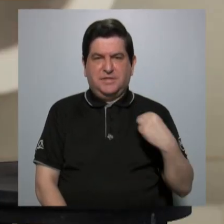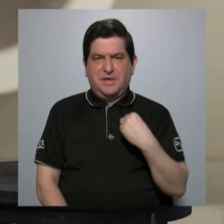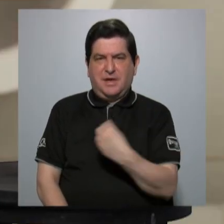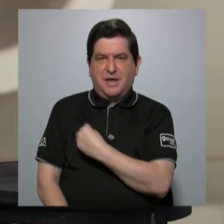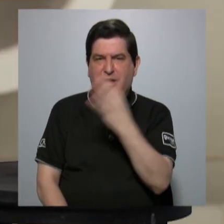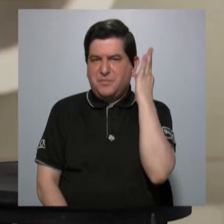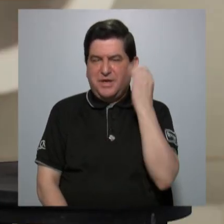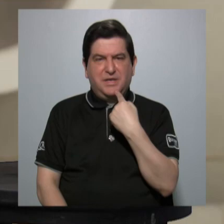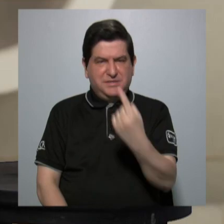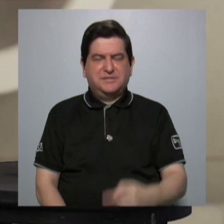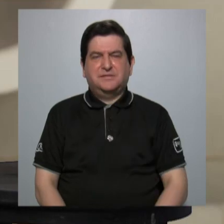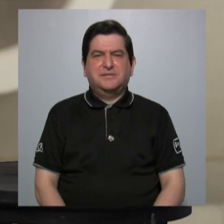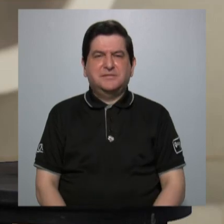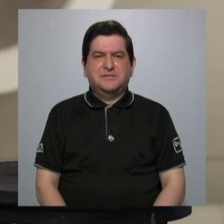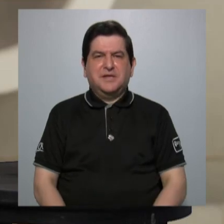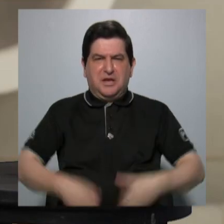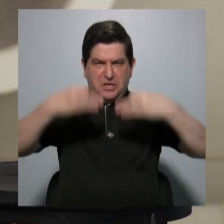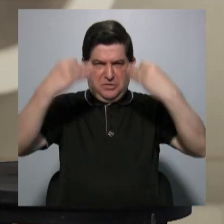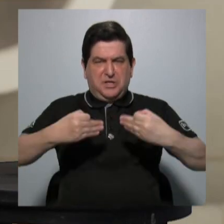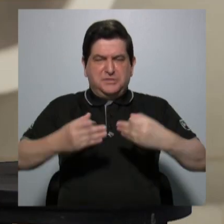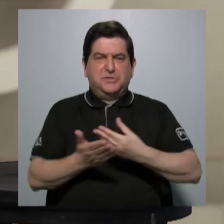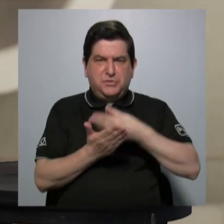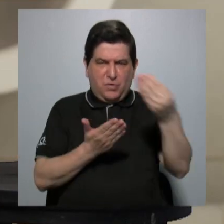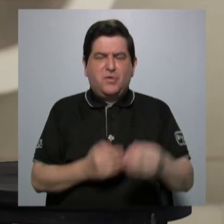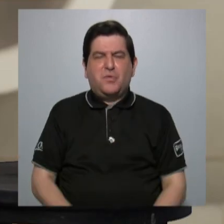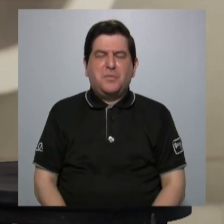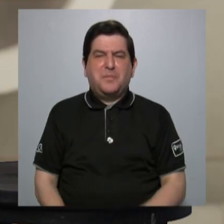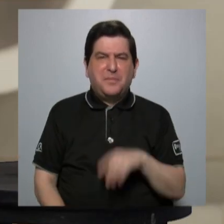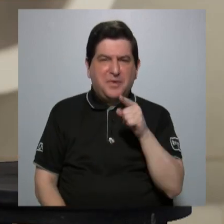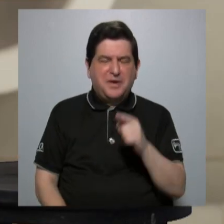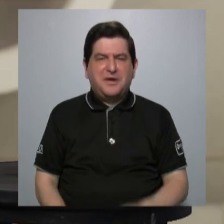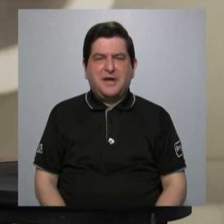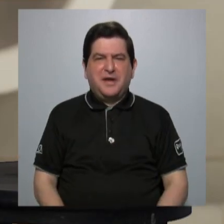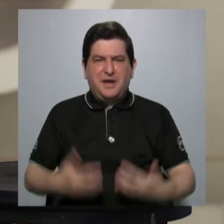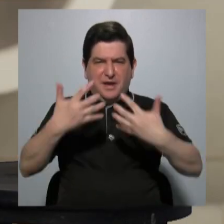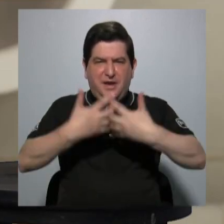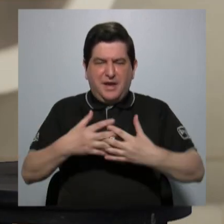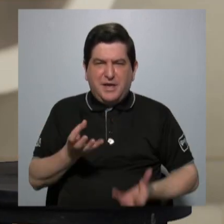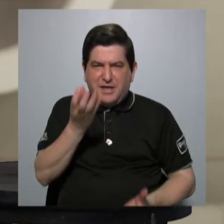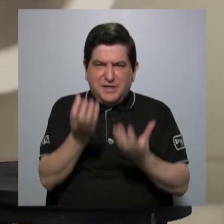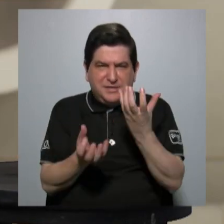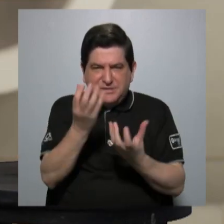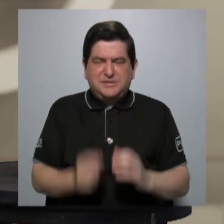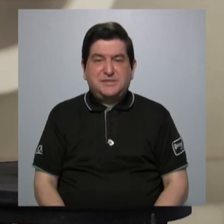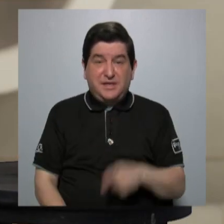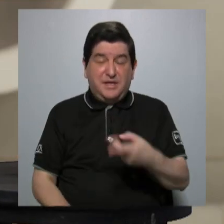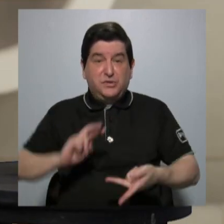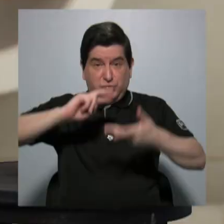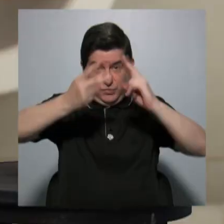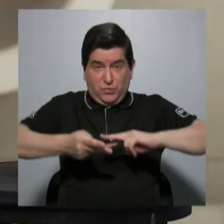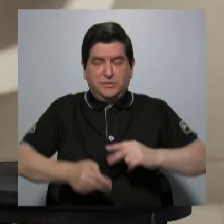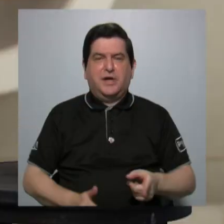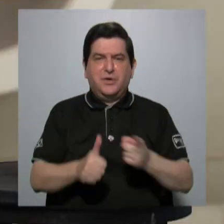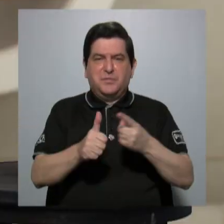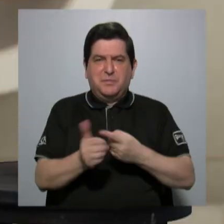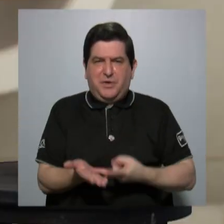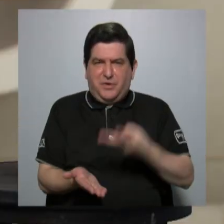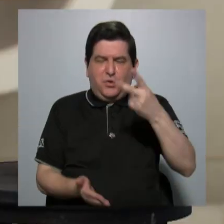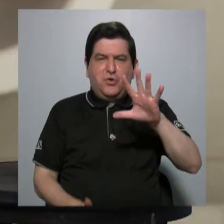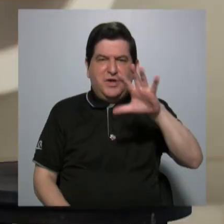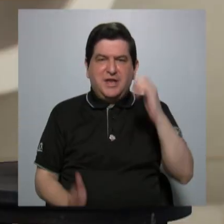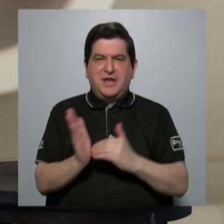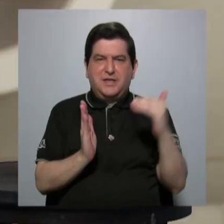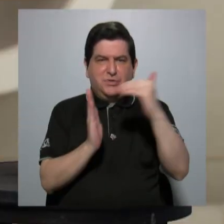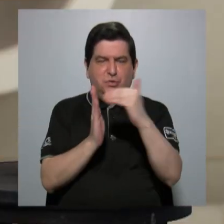la ministra había anunciado que iban un decreto para comprar el incinerador, lo cual es contradictorio. Primero, ese incinerador vale